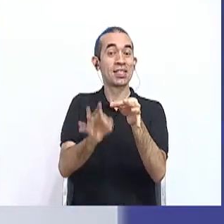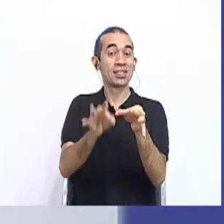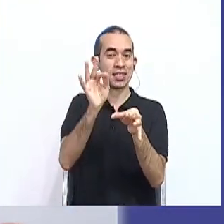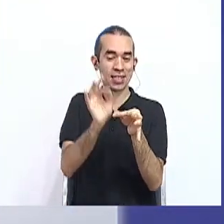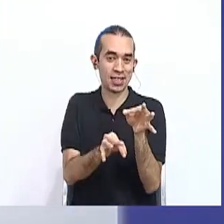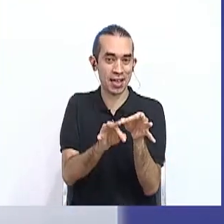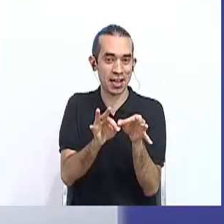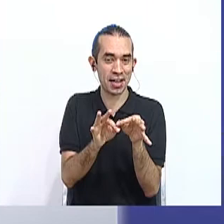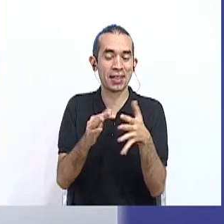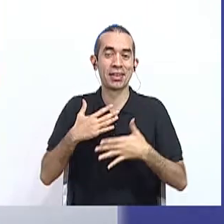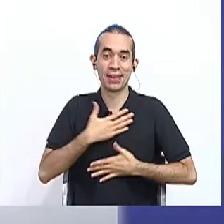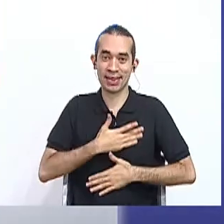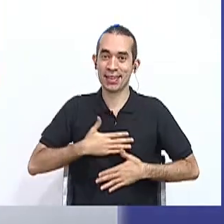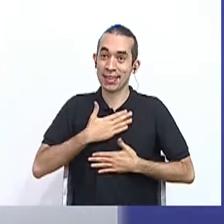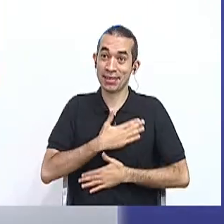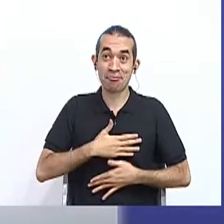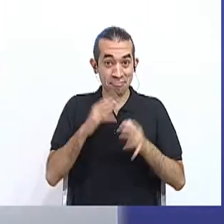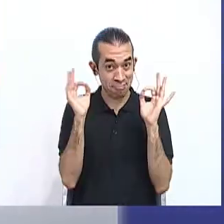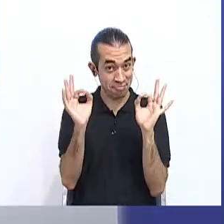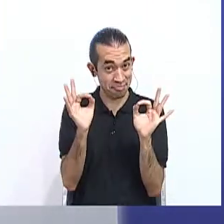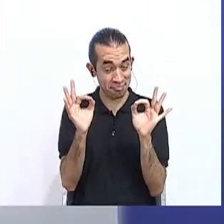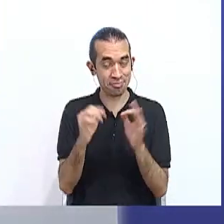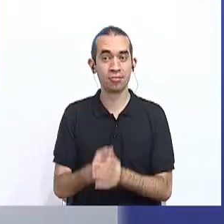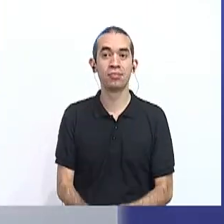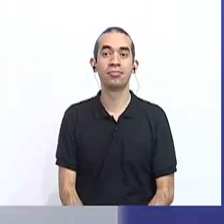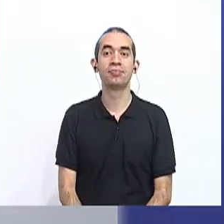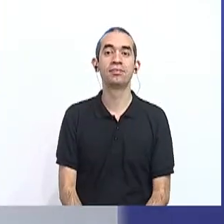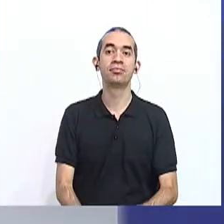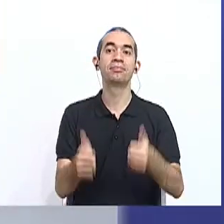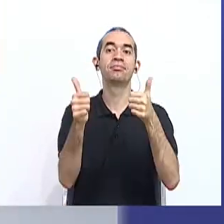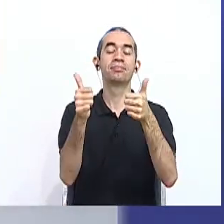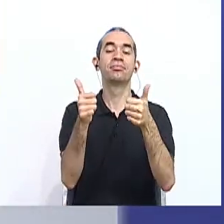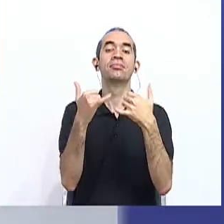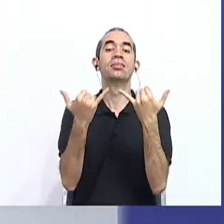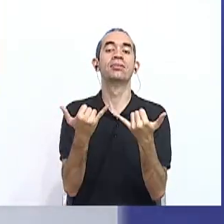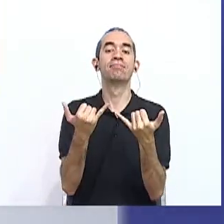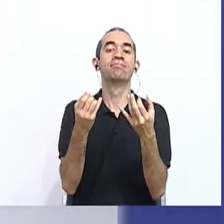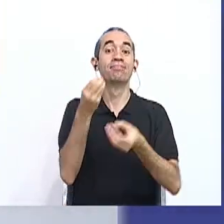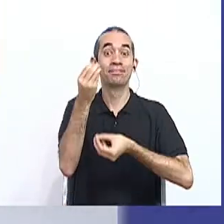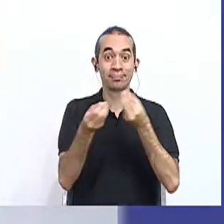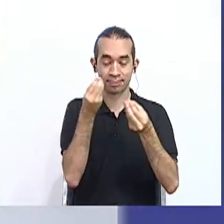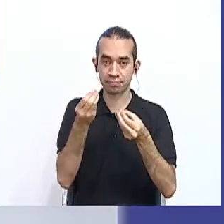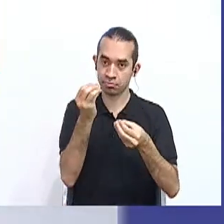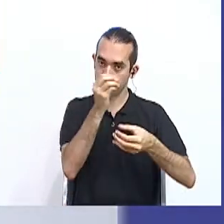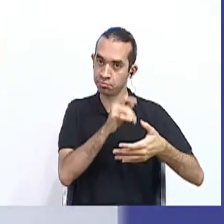manera divertida. ¿Qué tal? Muy bien, entonces vamos a ir a